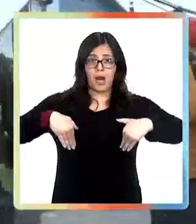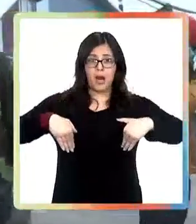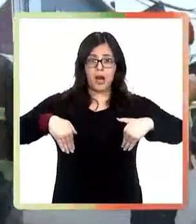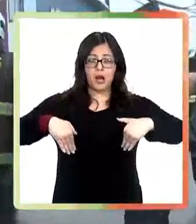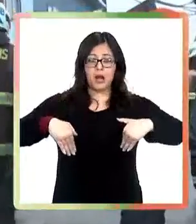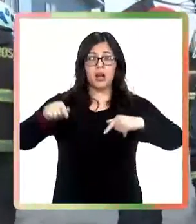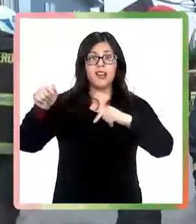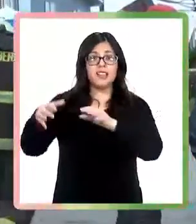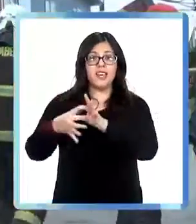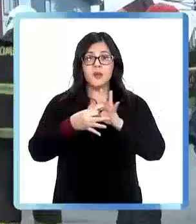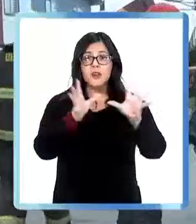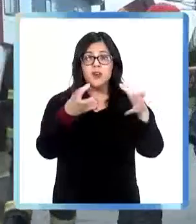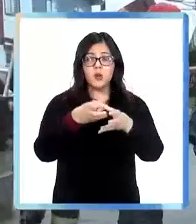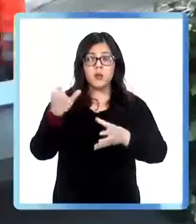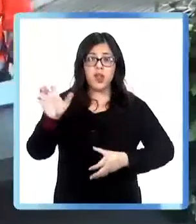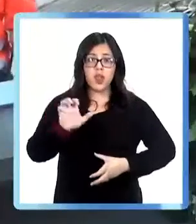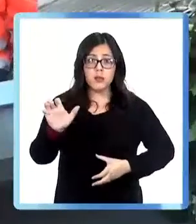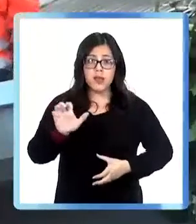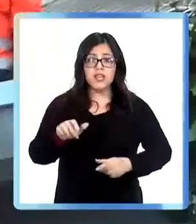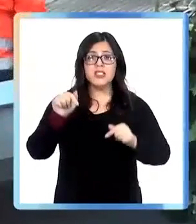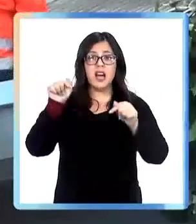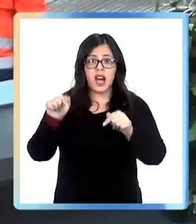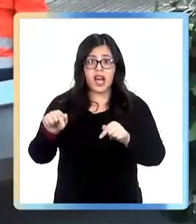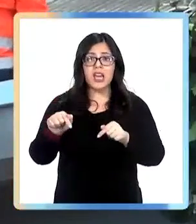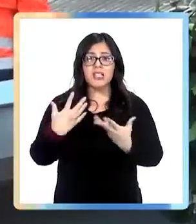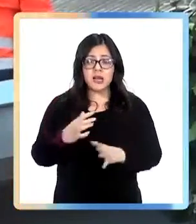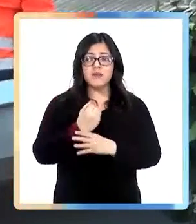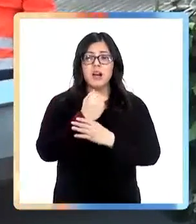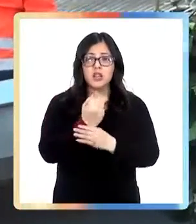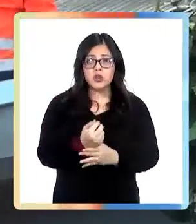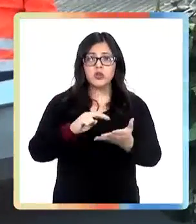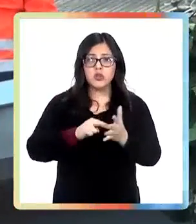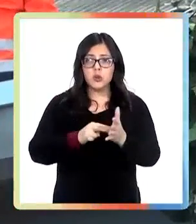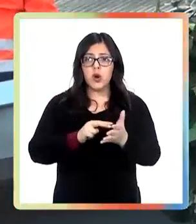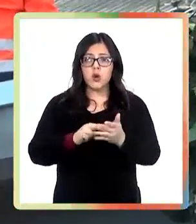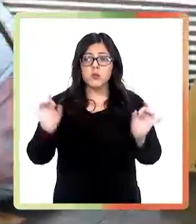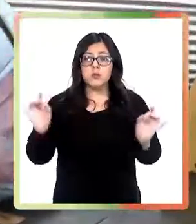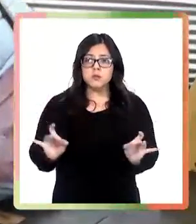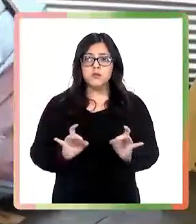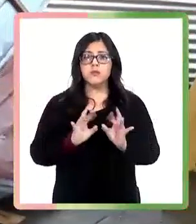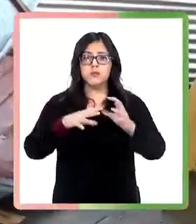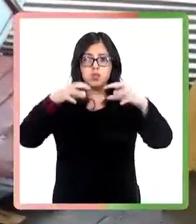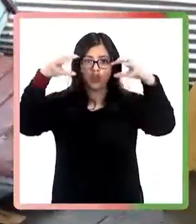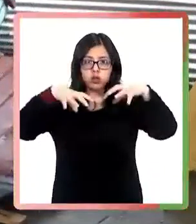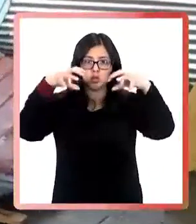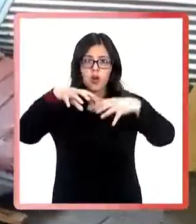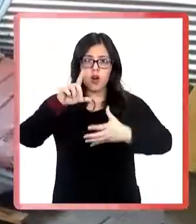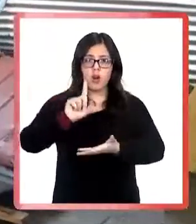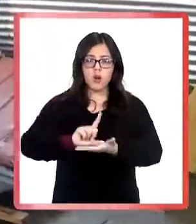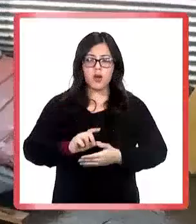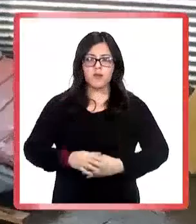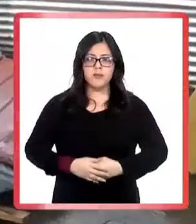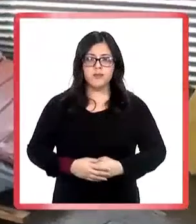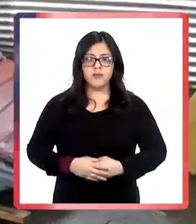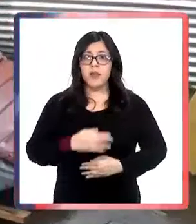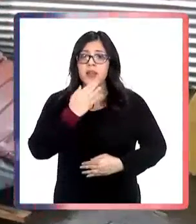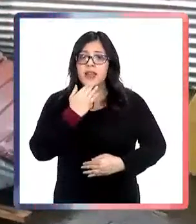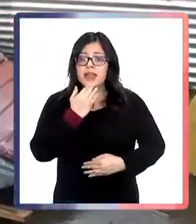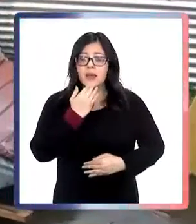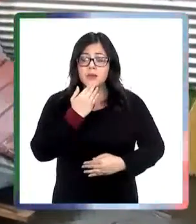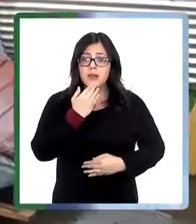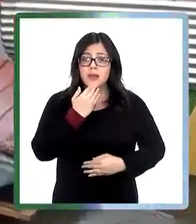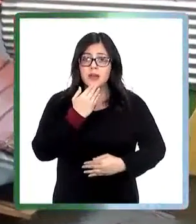techos. Gracias a los equipos de emergencia, se contuvo la situación crítica por posibles lluvias en la zona. También